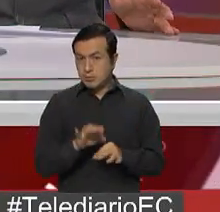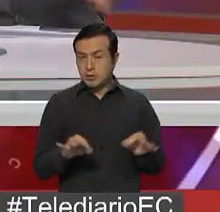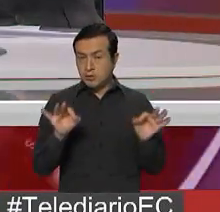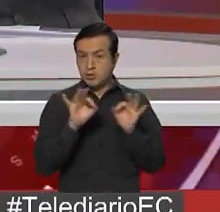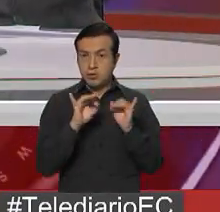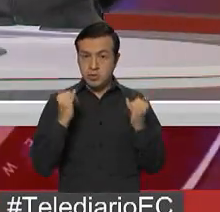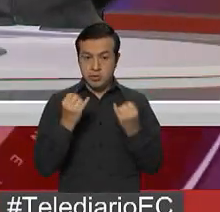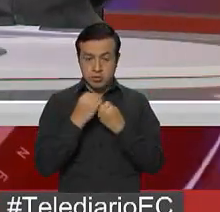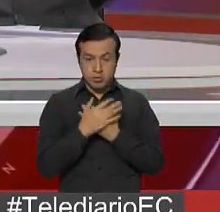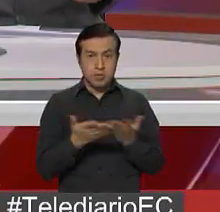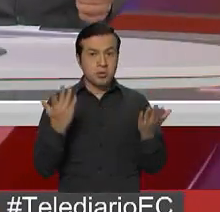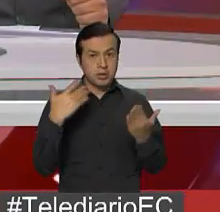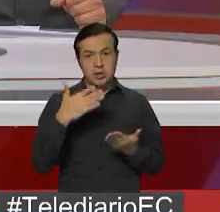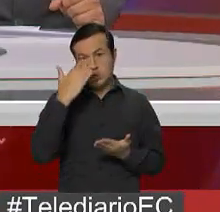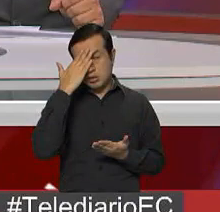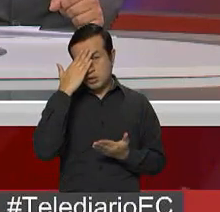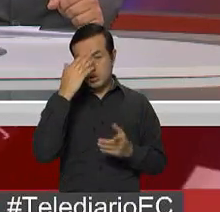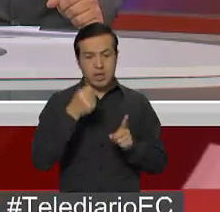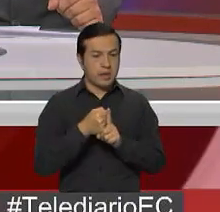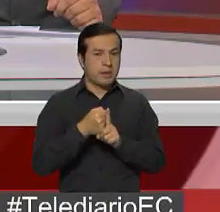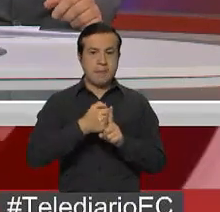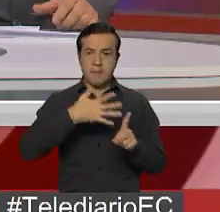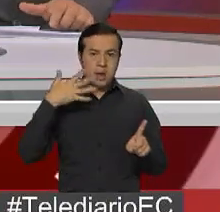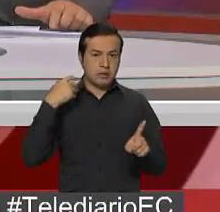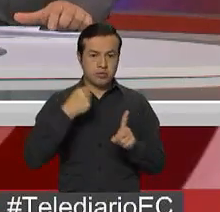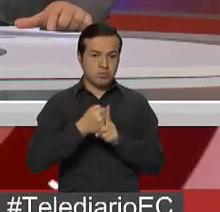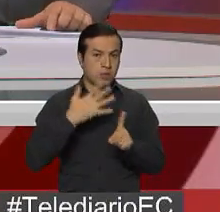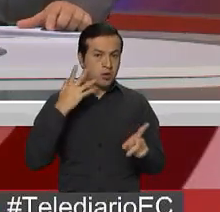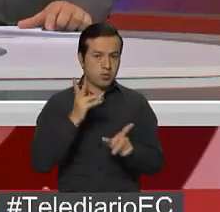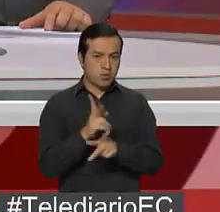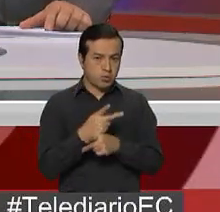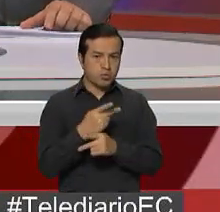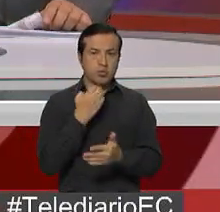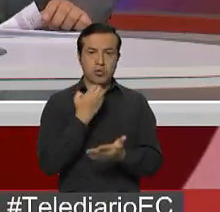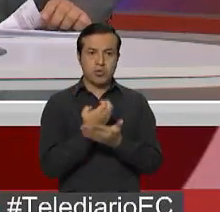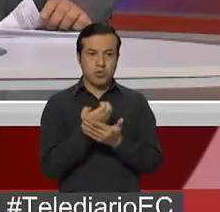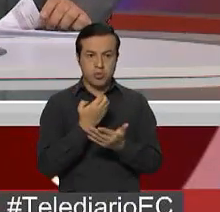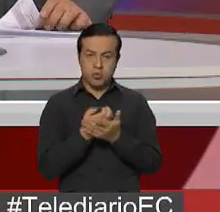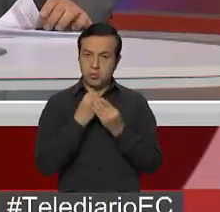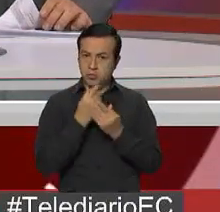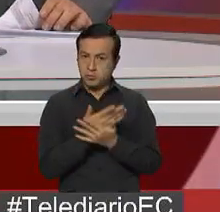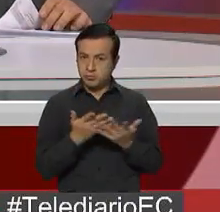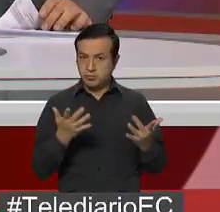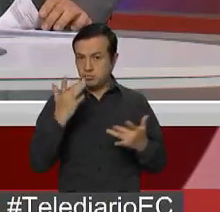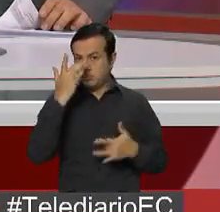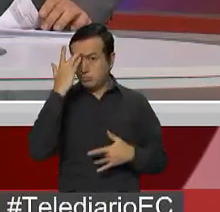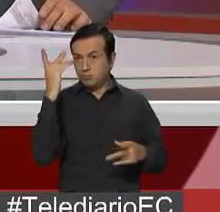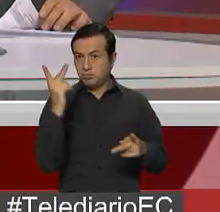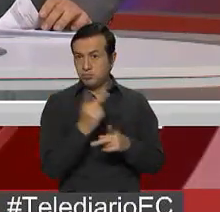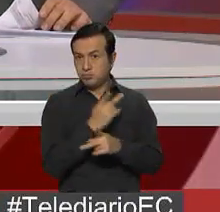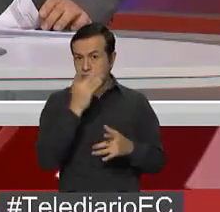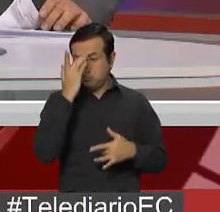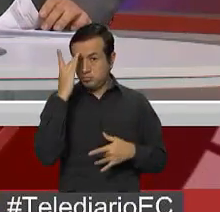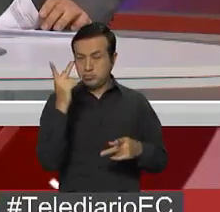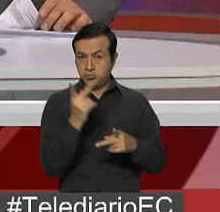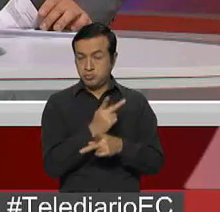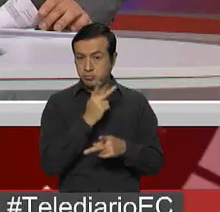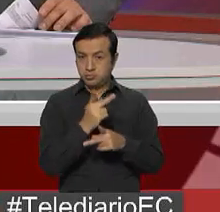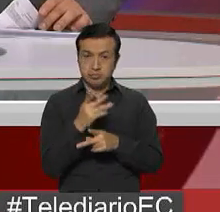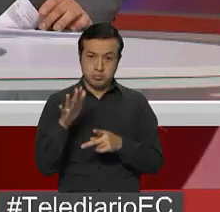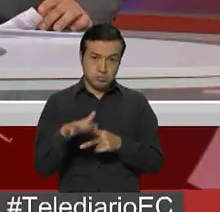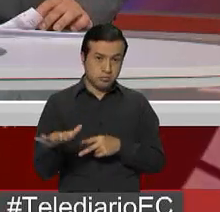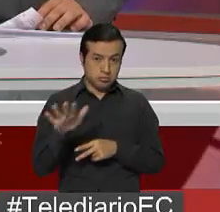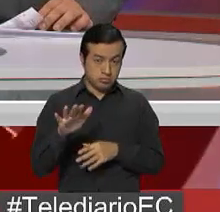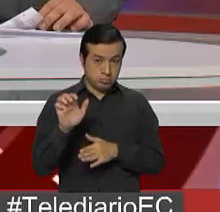punto teniendo en cuenta el impacto que ha tenido para el sector productivo económico esta pandemia la presencia del aprender de la